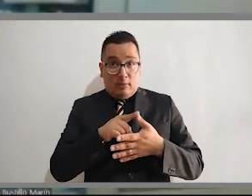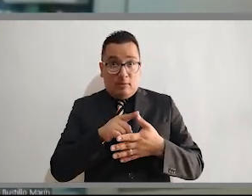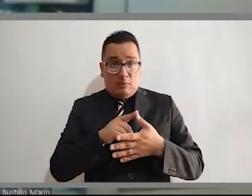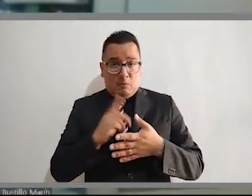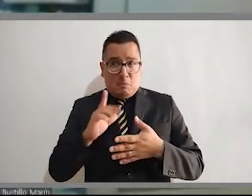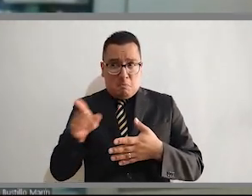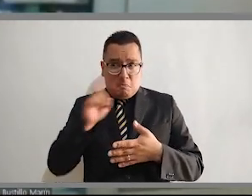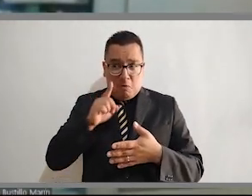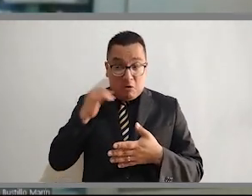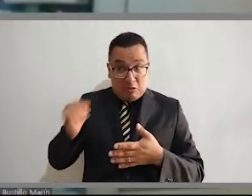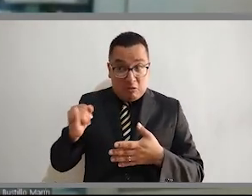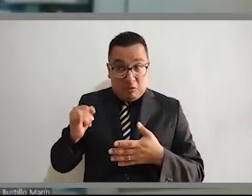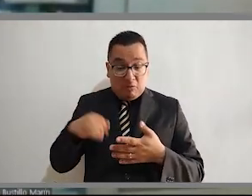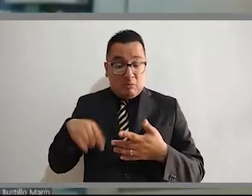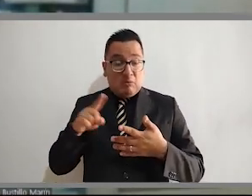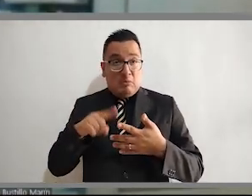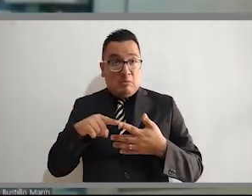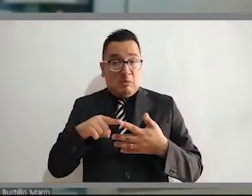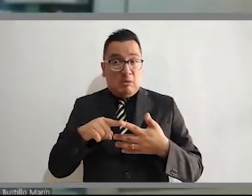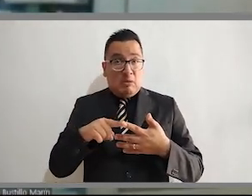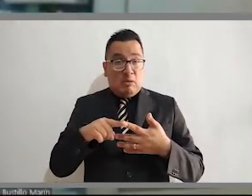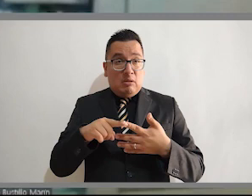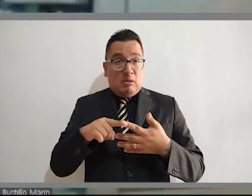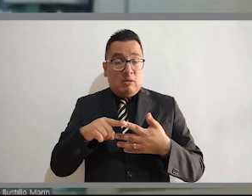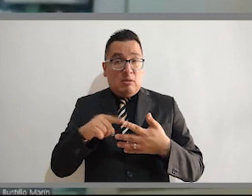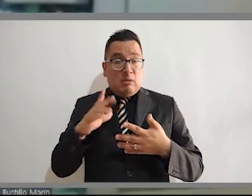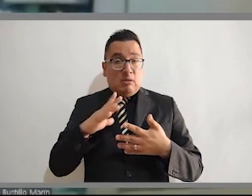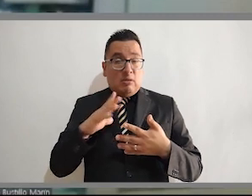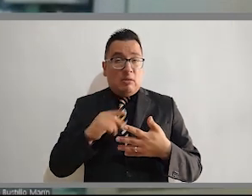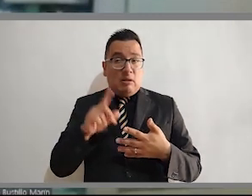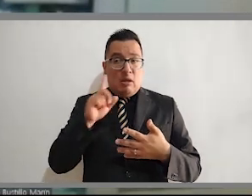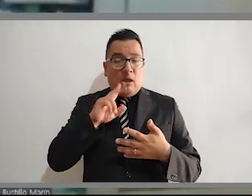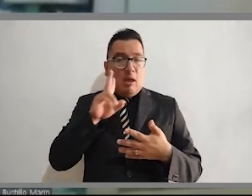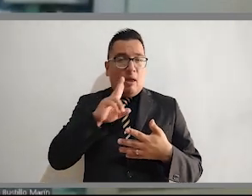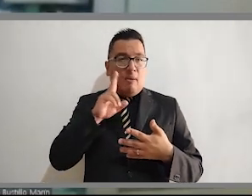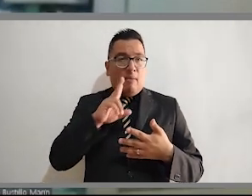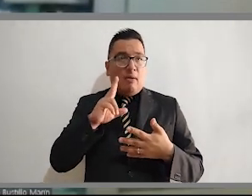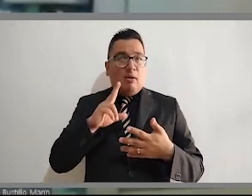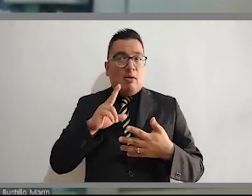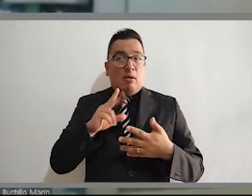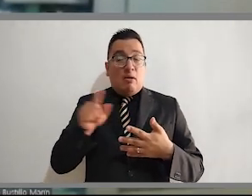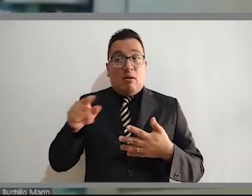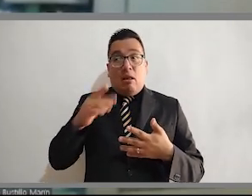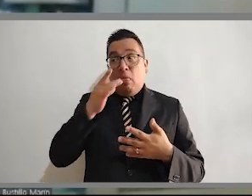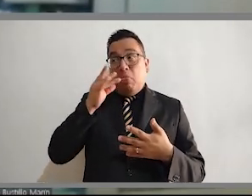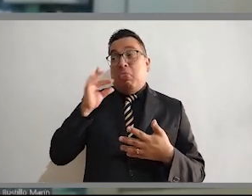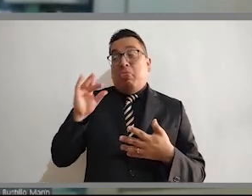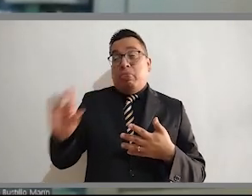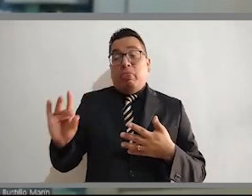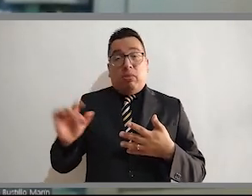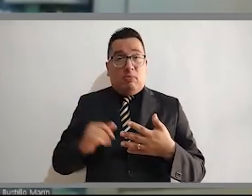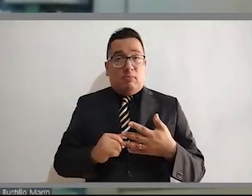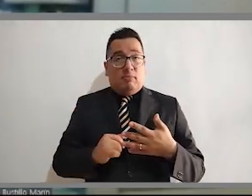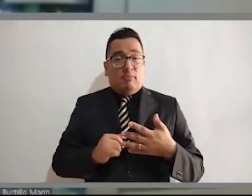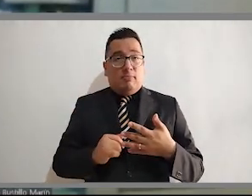elemento de género, si existe una subordinación o una desproporción de la